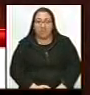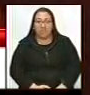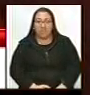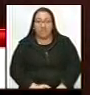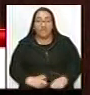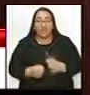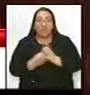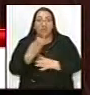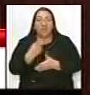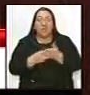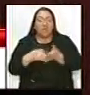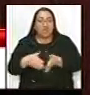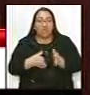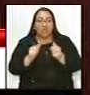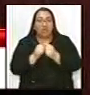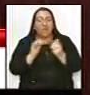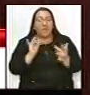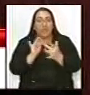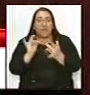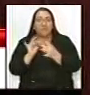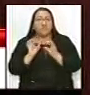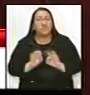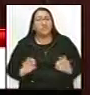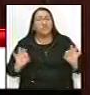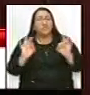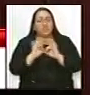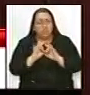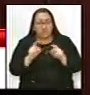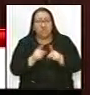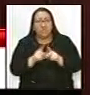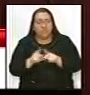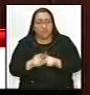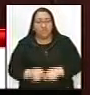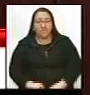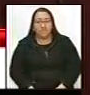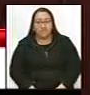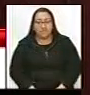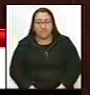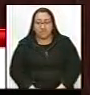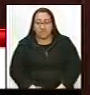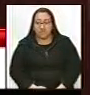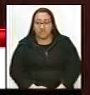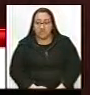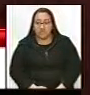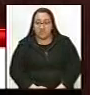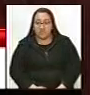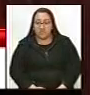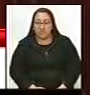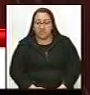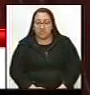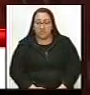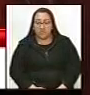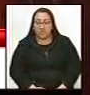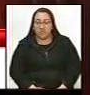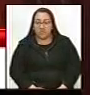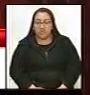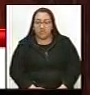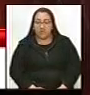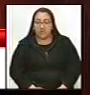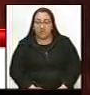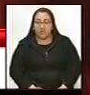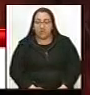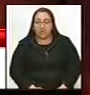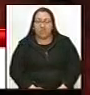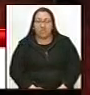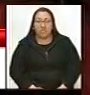del camino de la conectividad es muy importante que lo entendamos repetimos red dorsal nacional de fibra óptica esa gran autopista